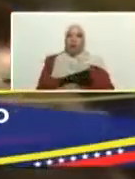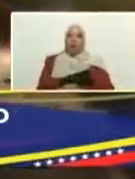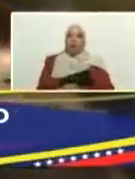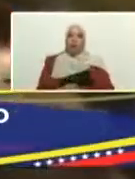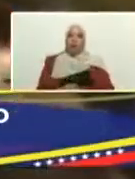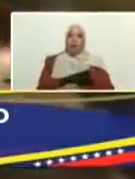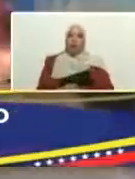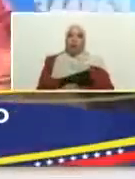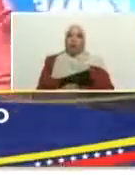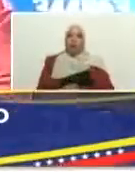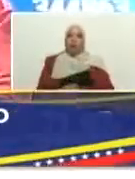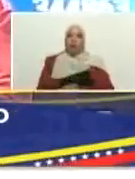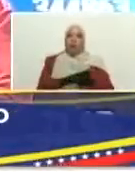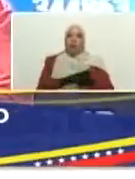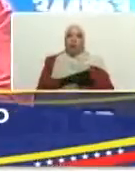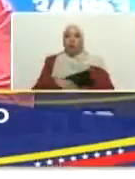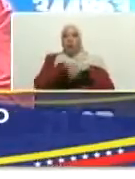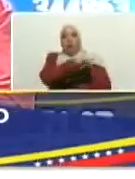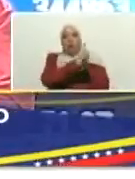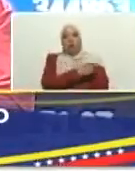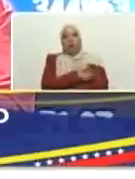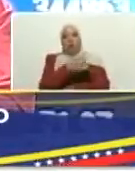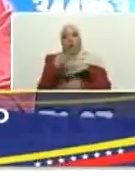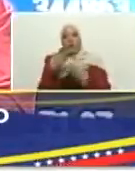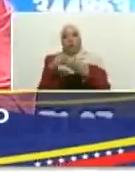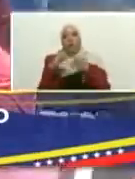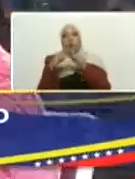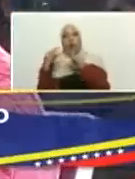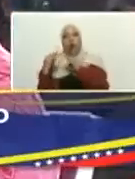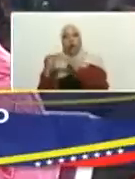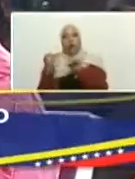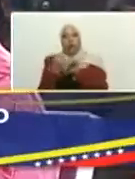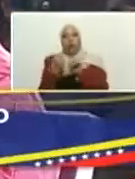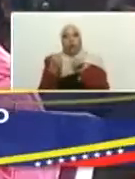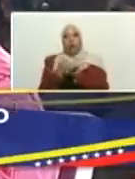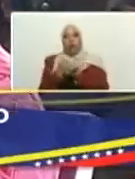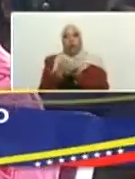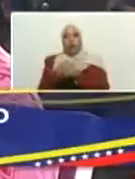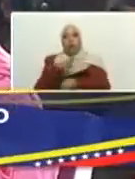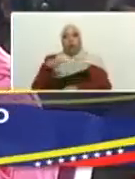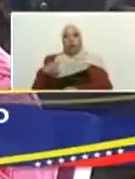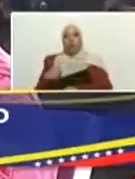Villarruel, compañero ministro del Poder Popular para la Vivienda.